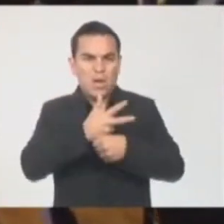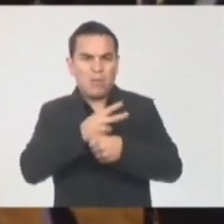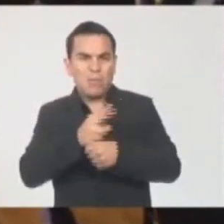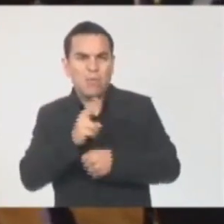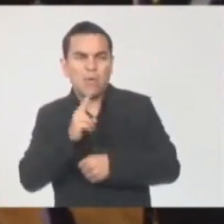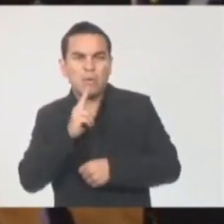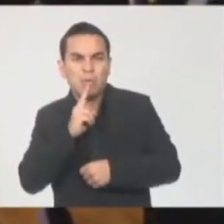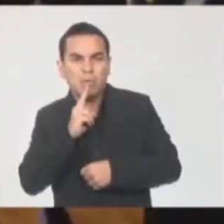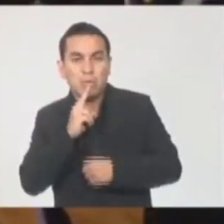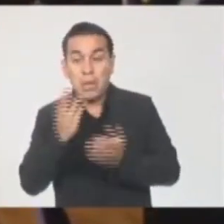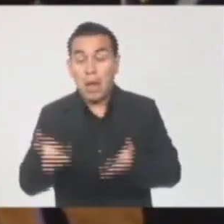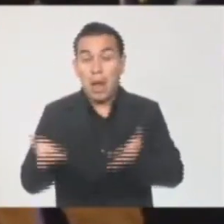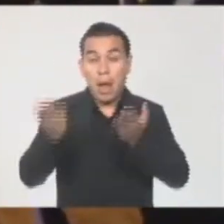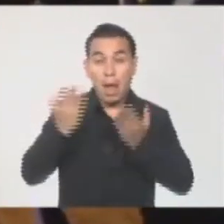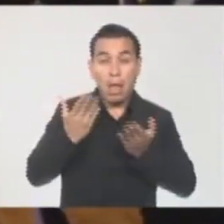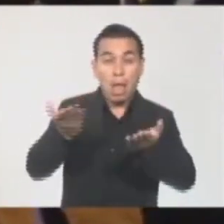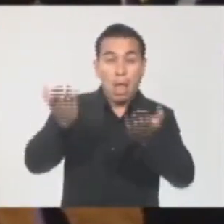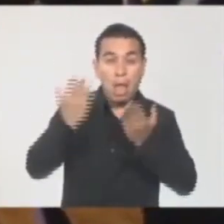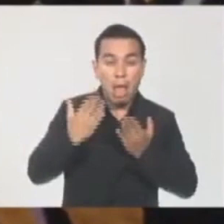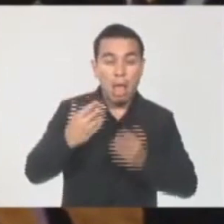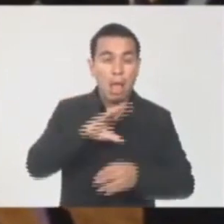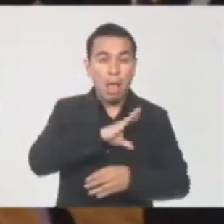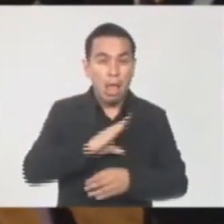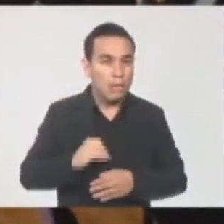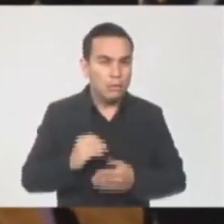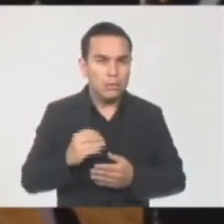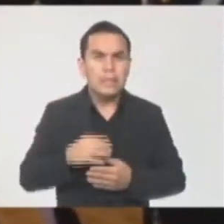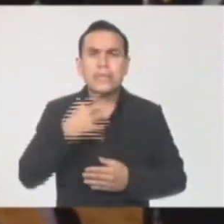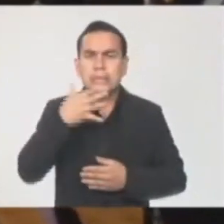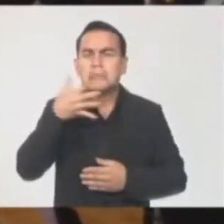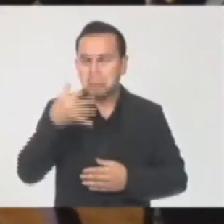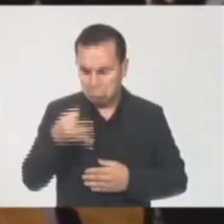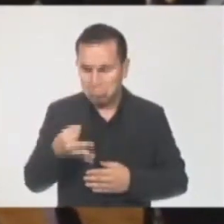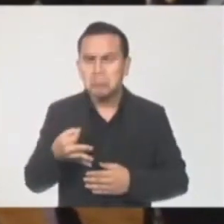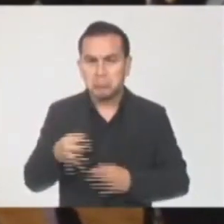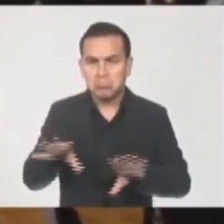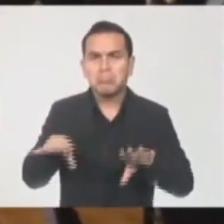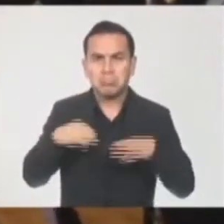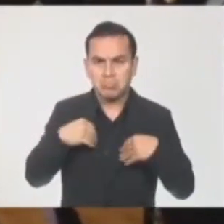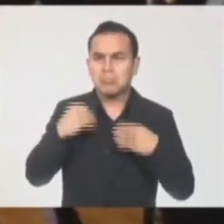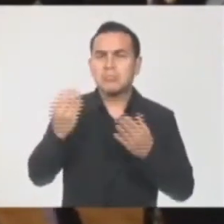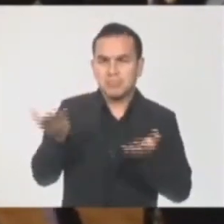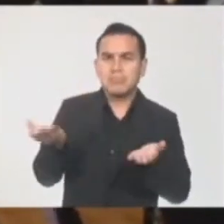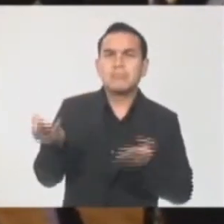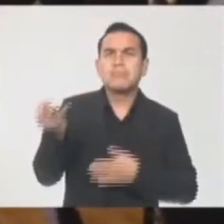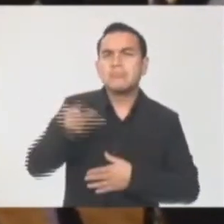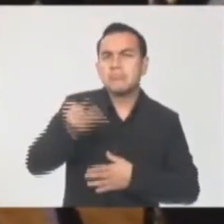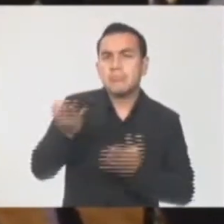necesitamos ayuda, tercermundistas, y en cierta forma lo somos. Pero,